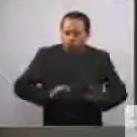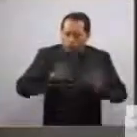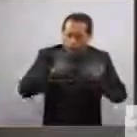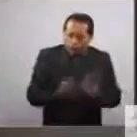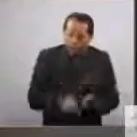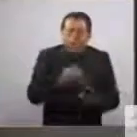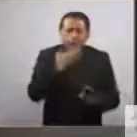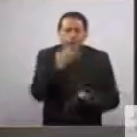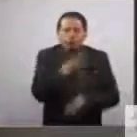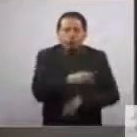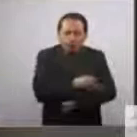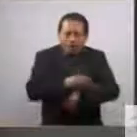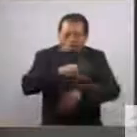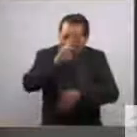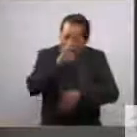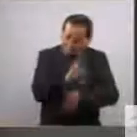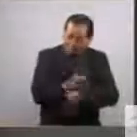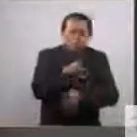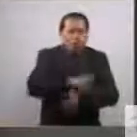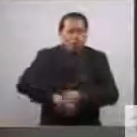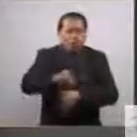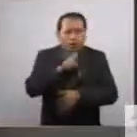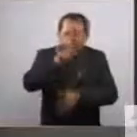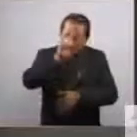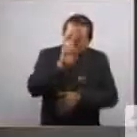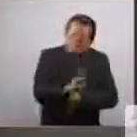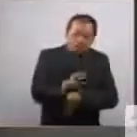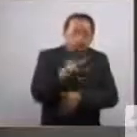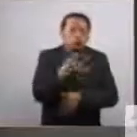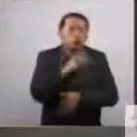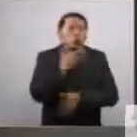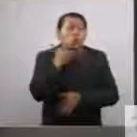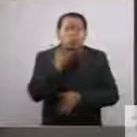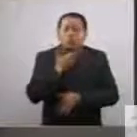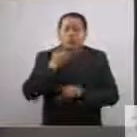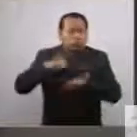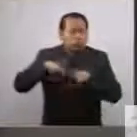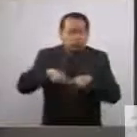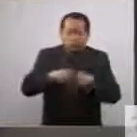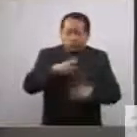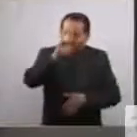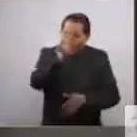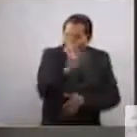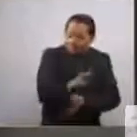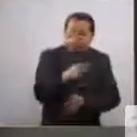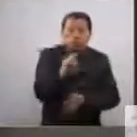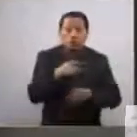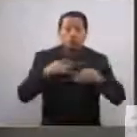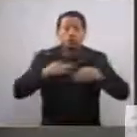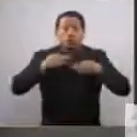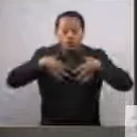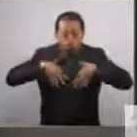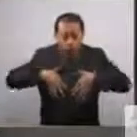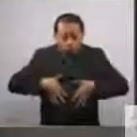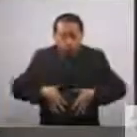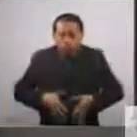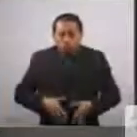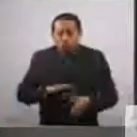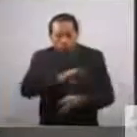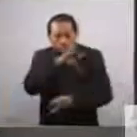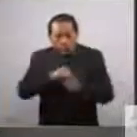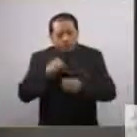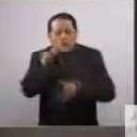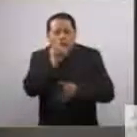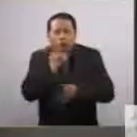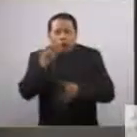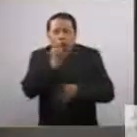sus familias, a sus pueblos, a sus tradiciones y costumbres, a sus atuendos, a su lengua, pero también a